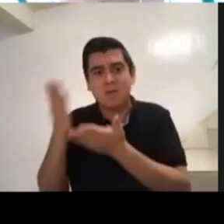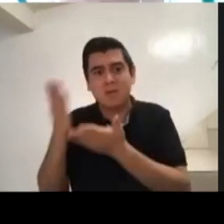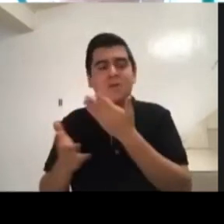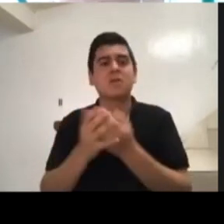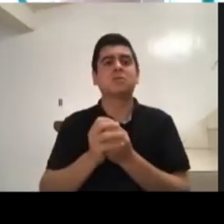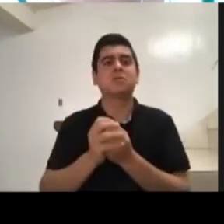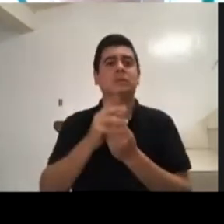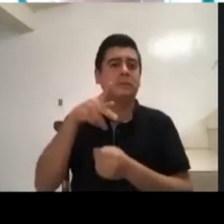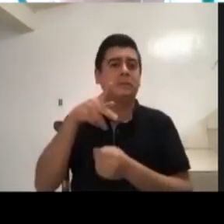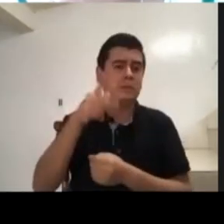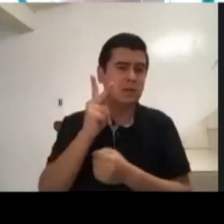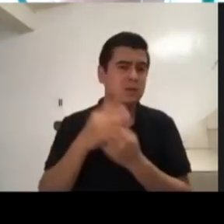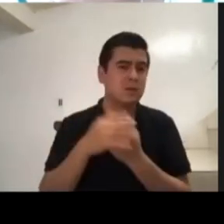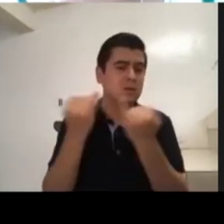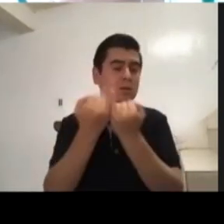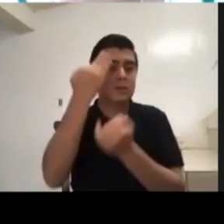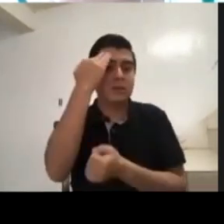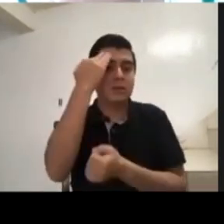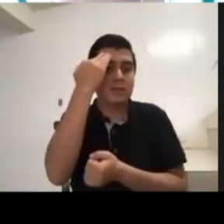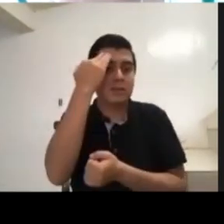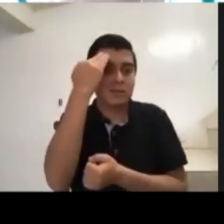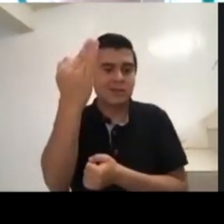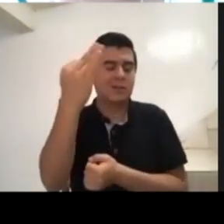la capacidad.